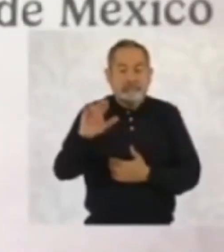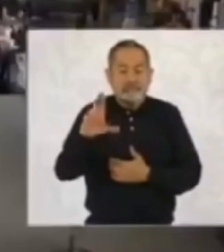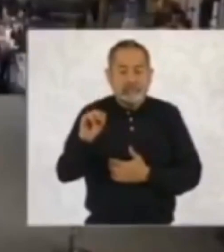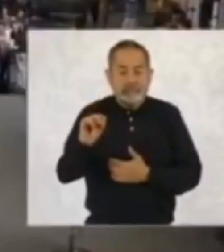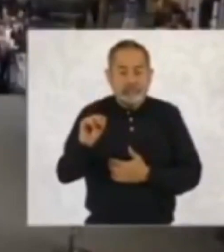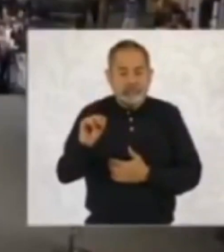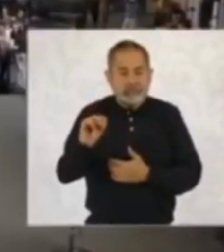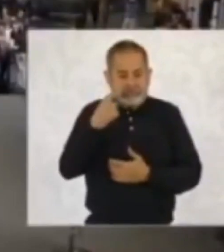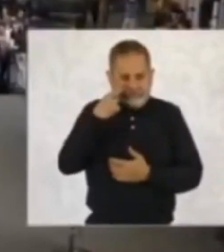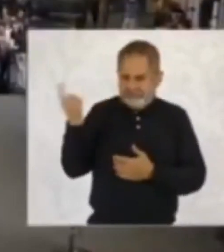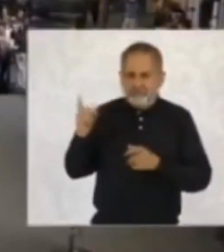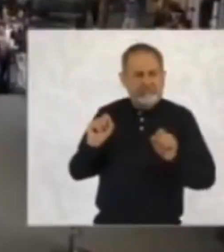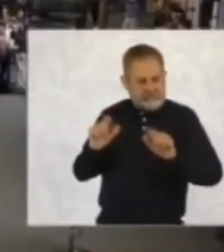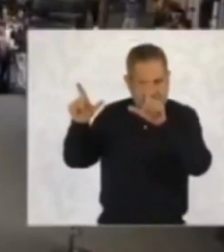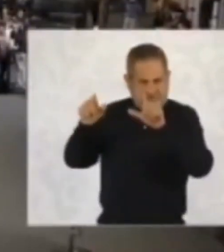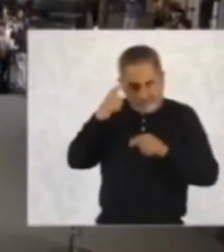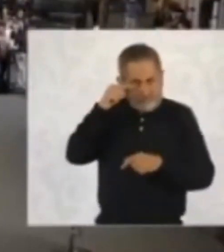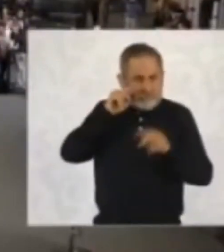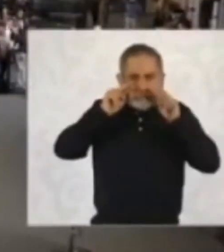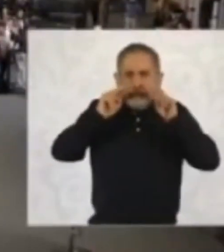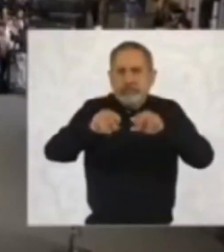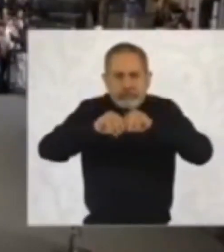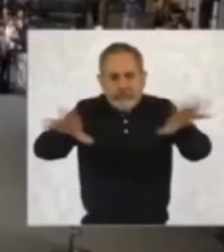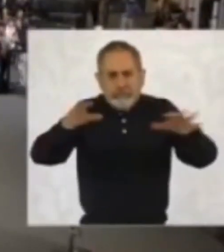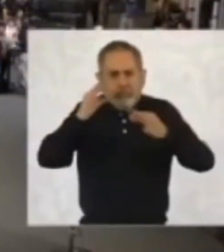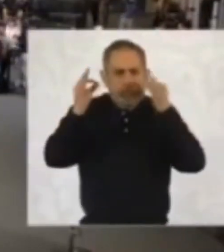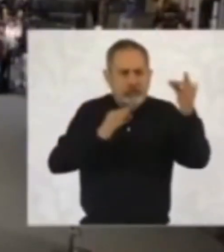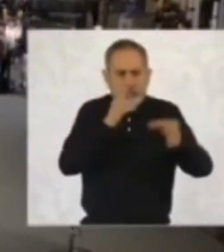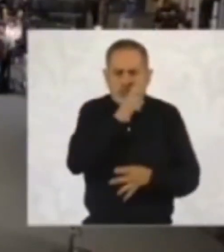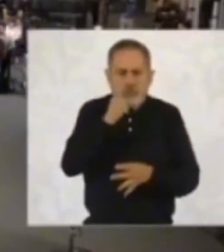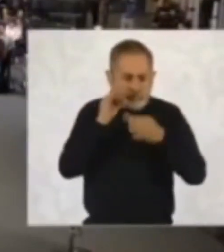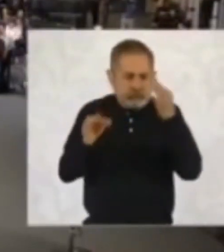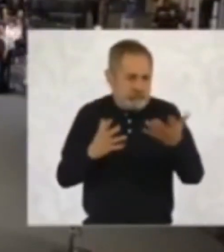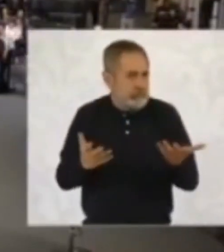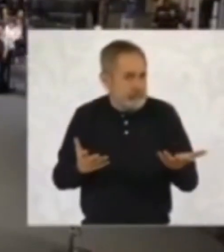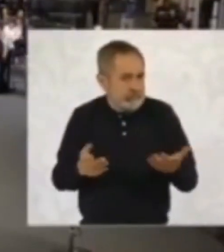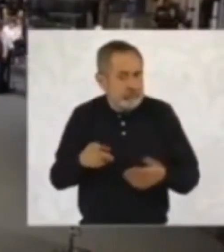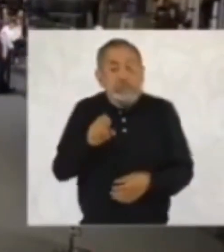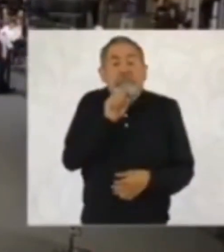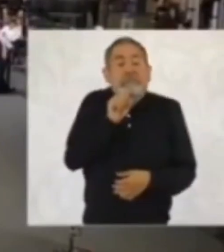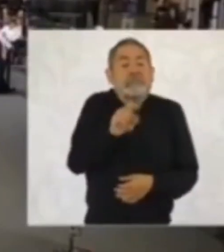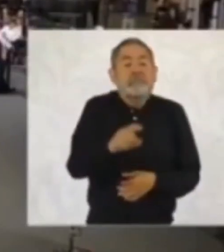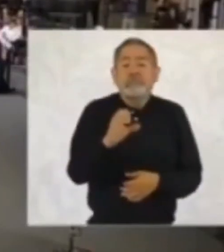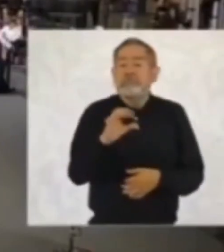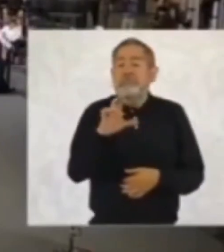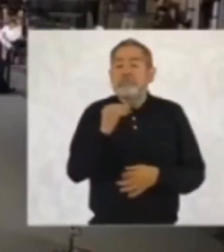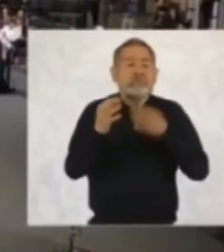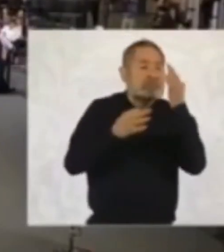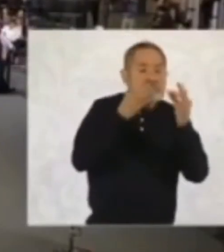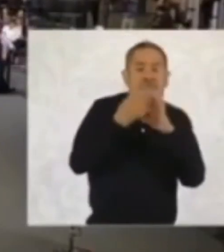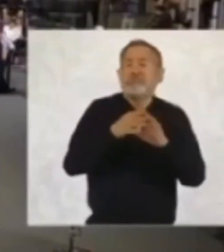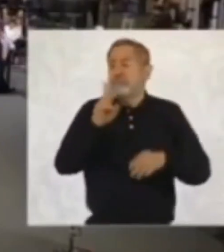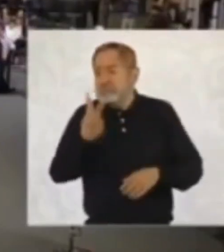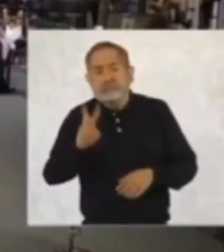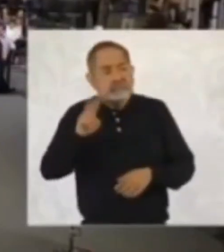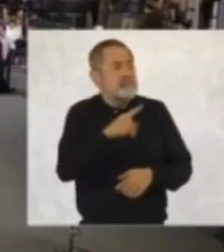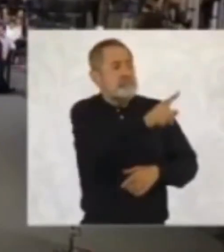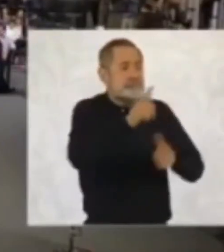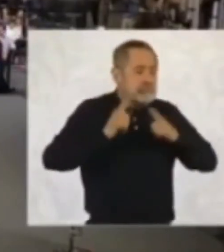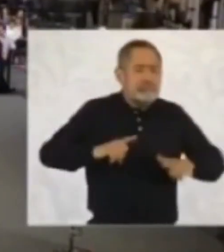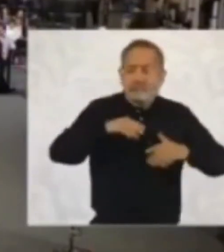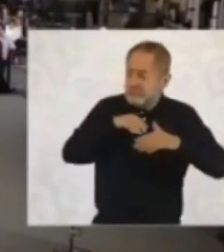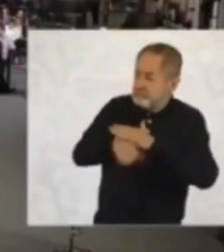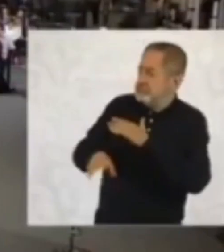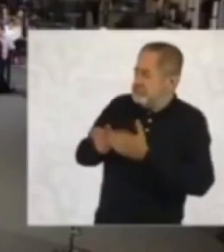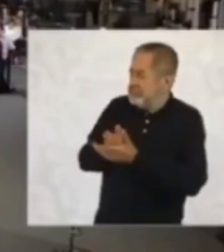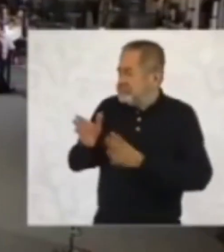vieron. A ver si lo ponen, por favor. Porque justo estaban hablando de que sí participaban.